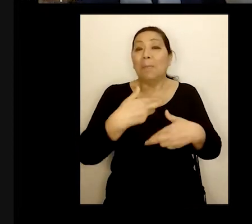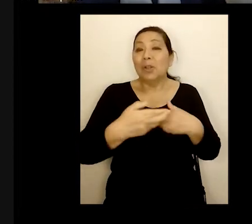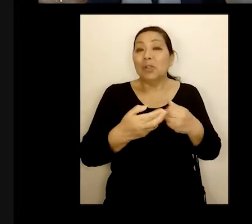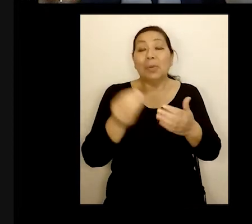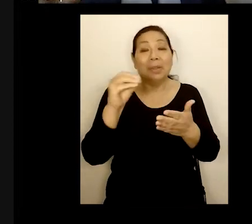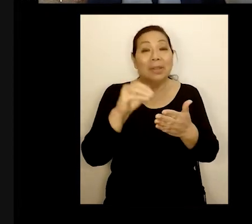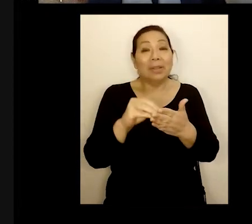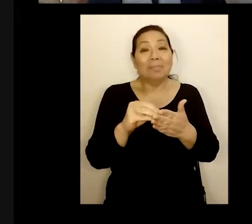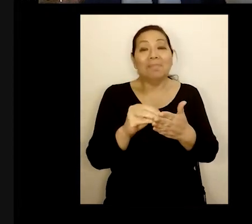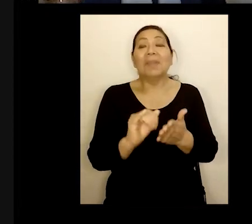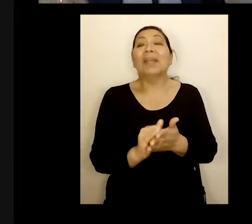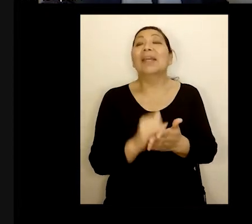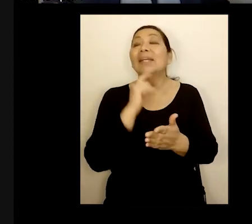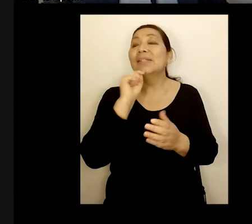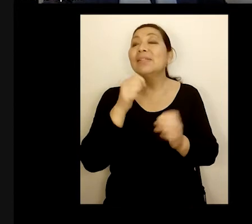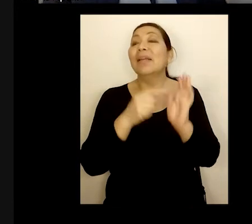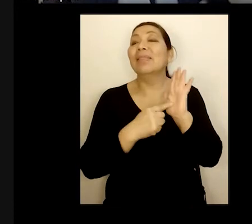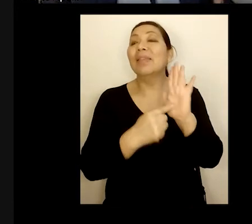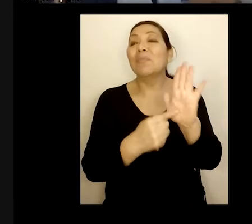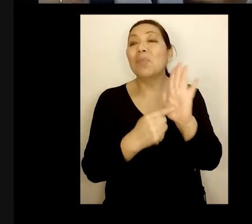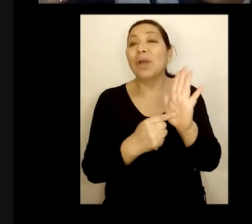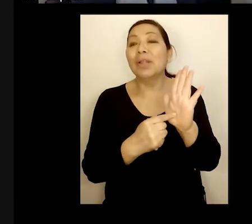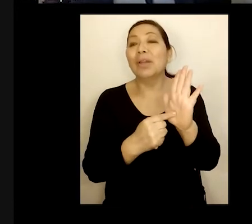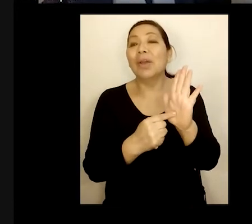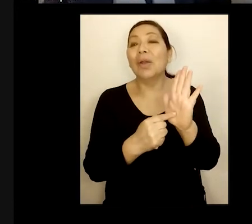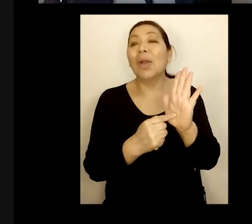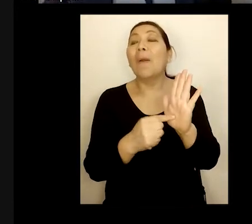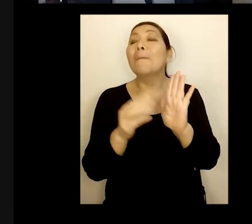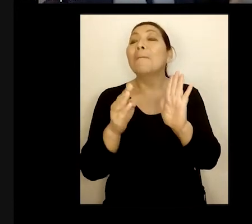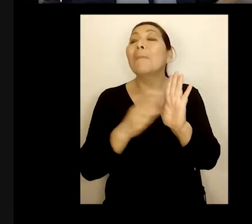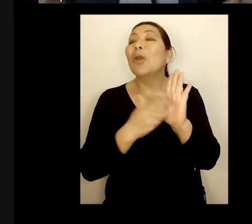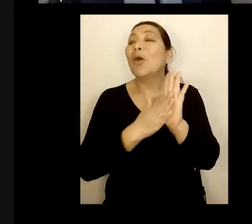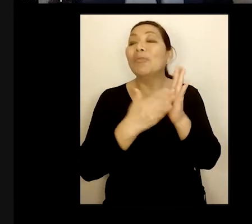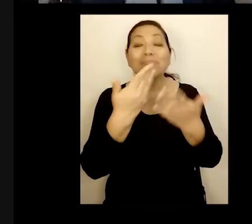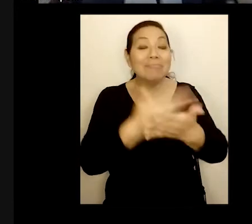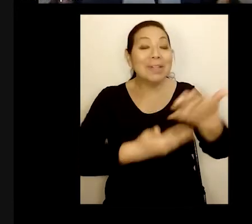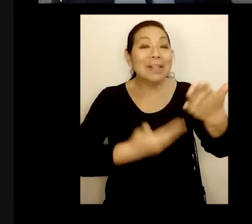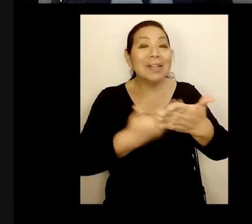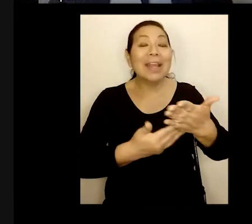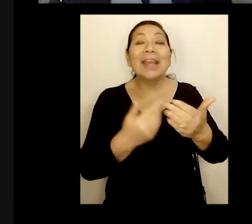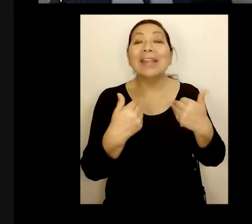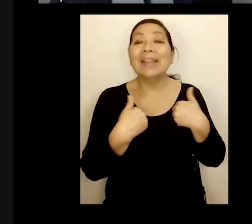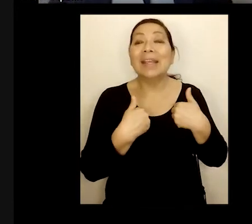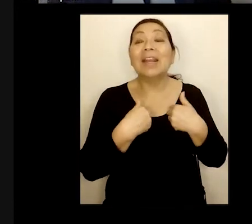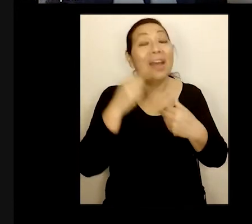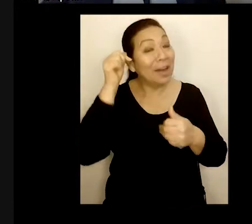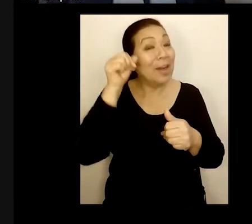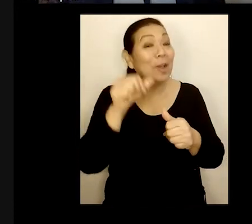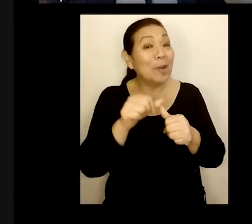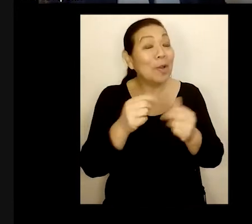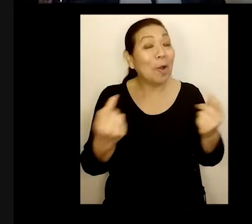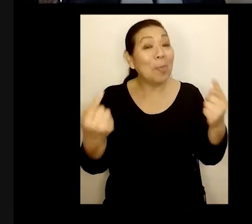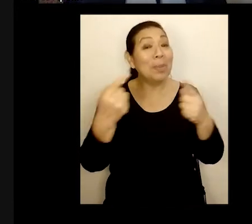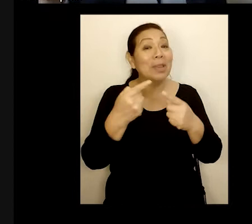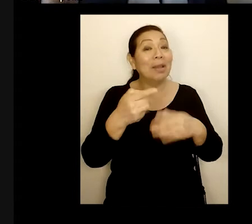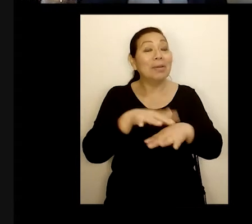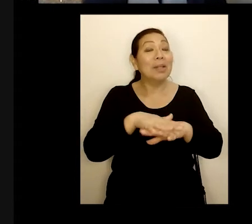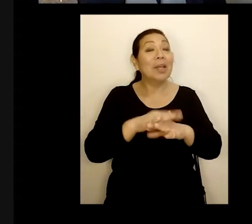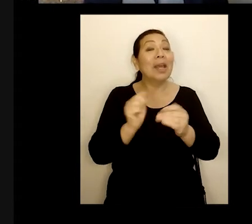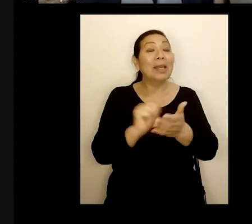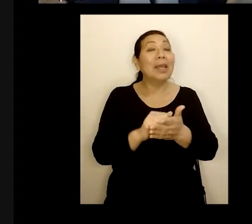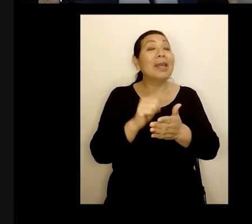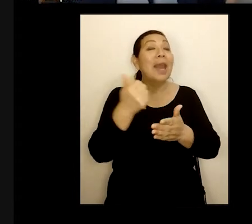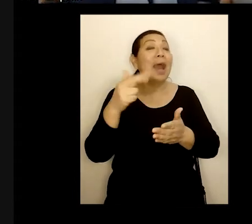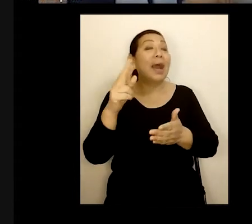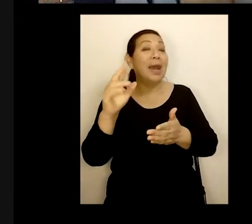proceso contencioso administrativo era si se demostraba los gastos con los comprobantes respectivos. Recordemos que la controversia en el proceso administrativo consistió